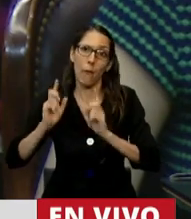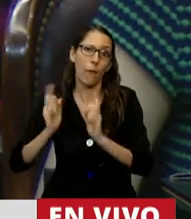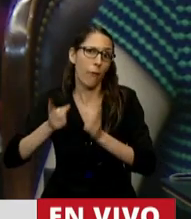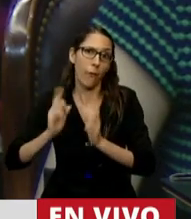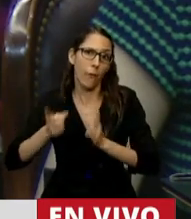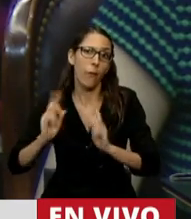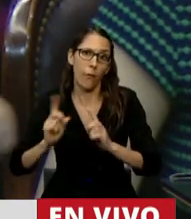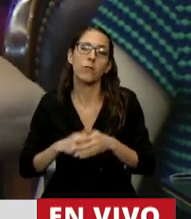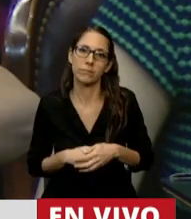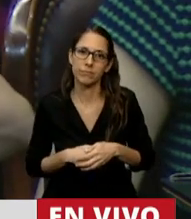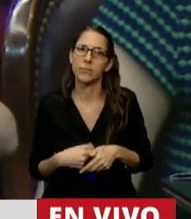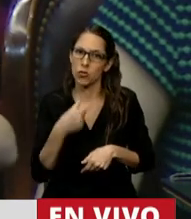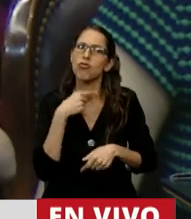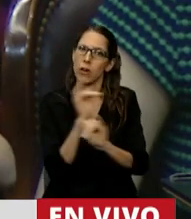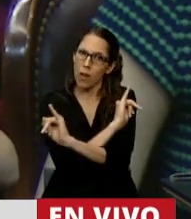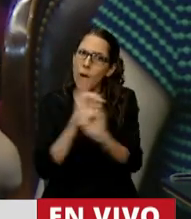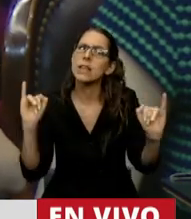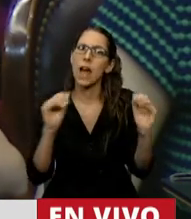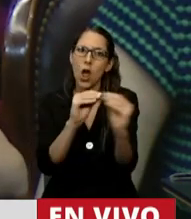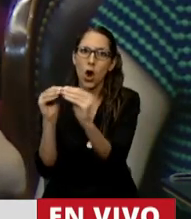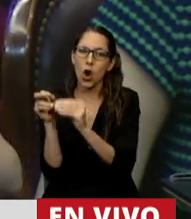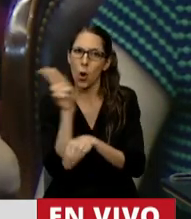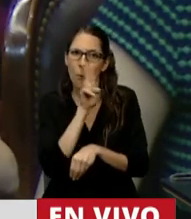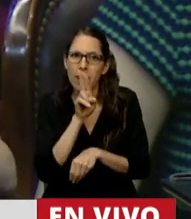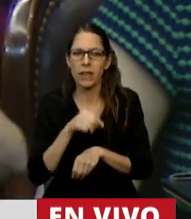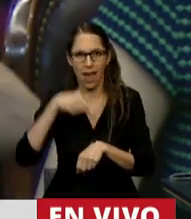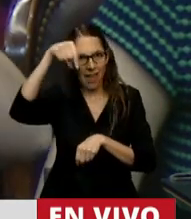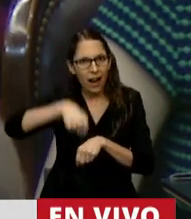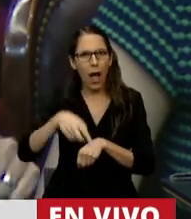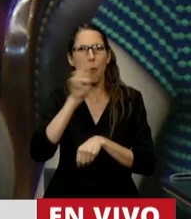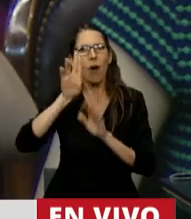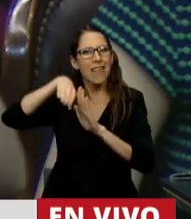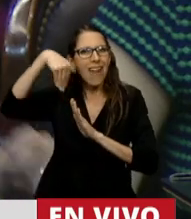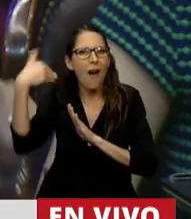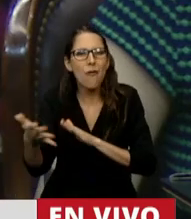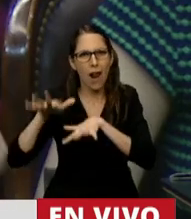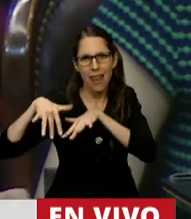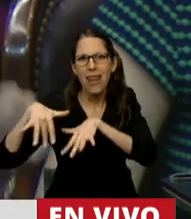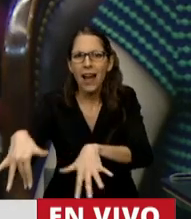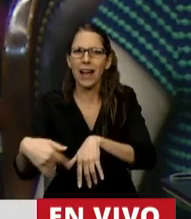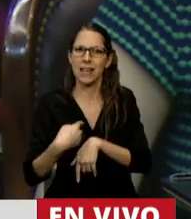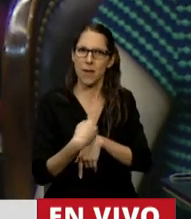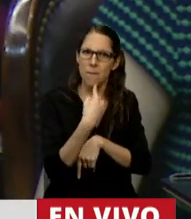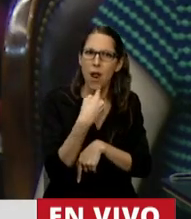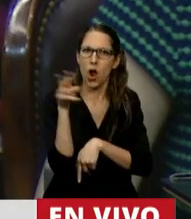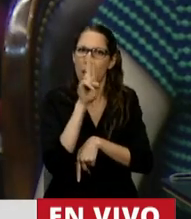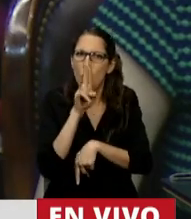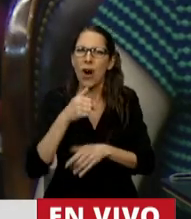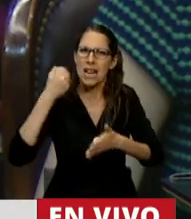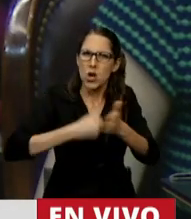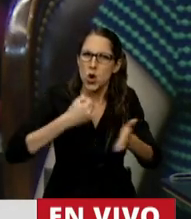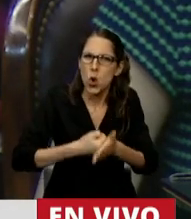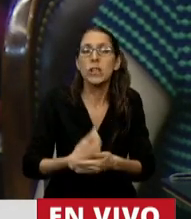decir a las compañeras que están acá, a las mujeres que están afuera, a los pibes, a las pibas que han seguido luchando, a mis hijas que